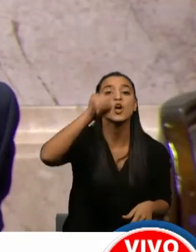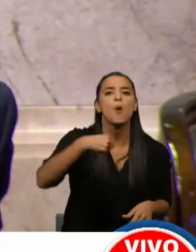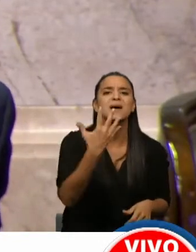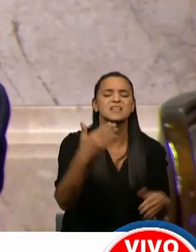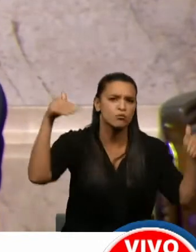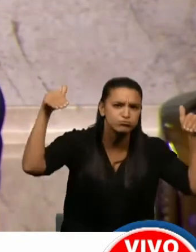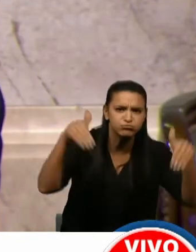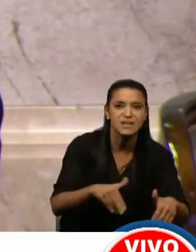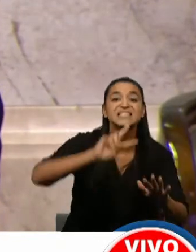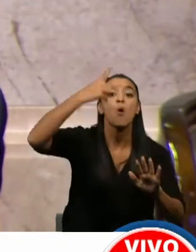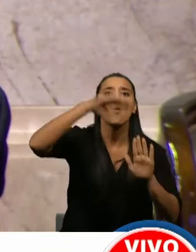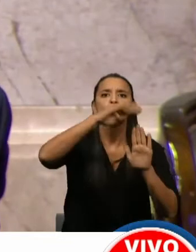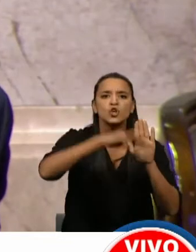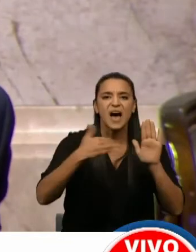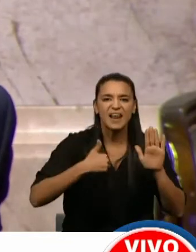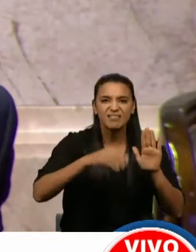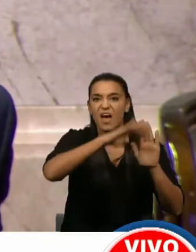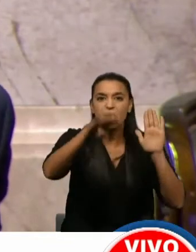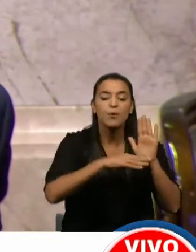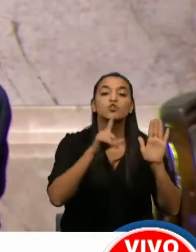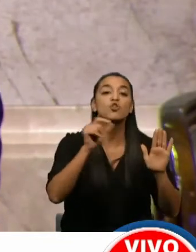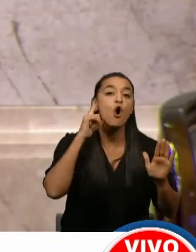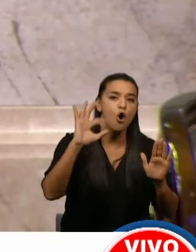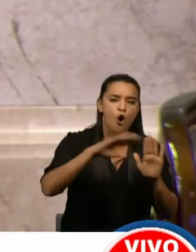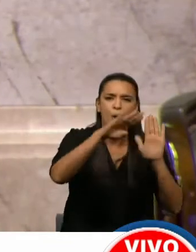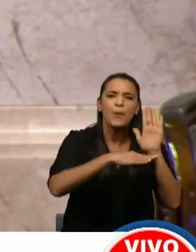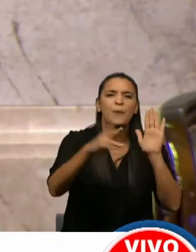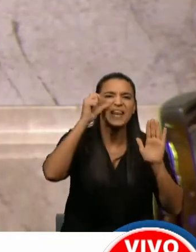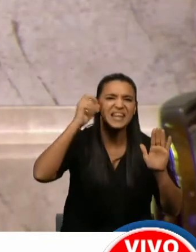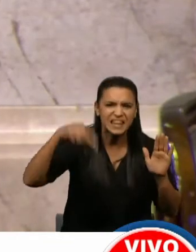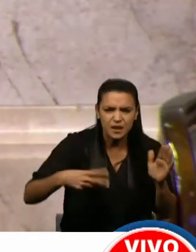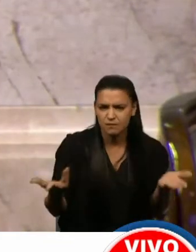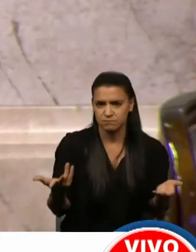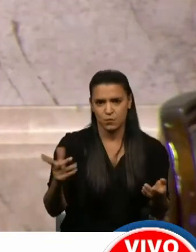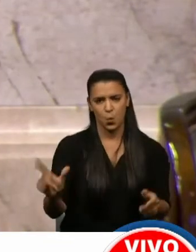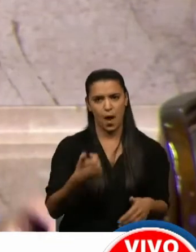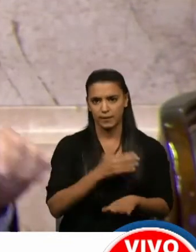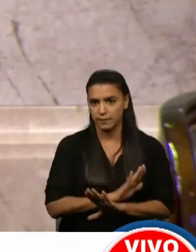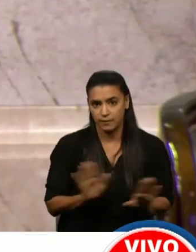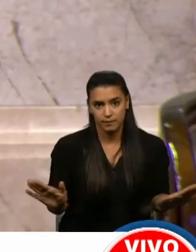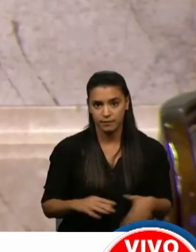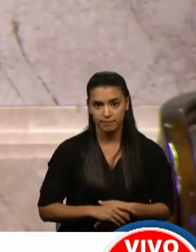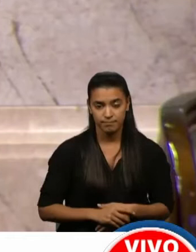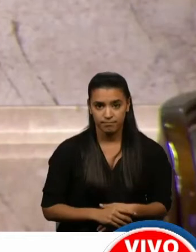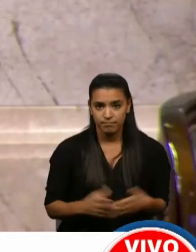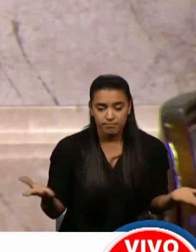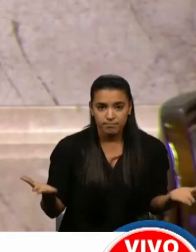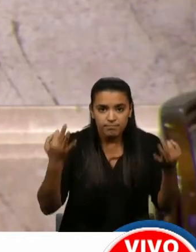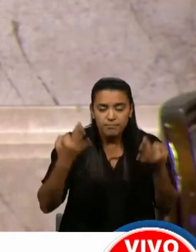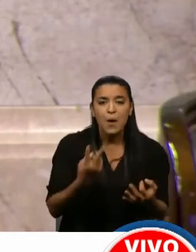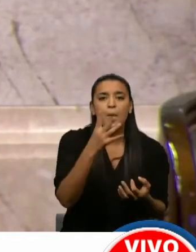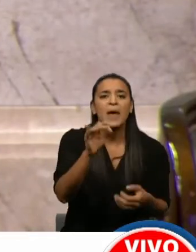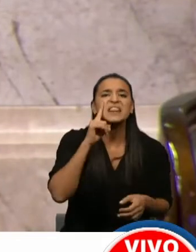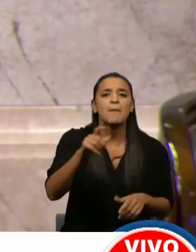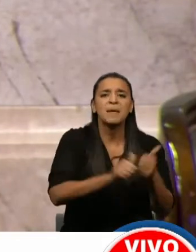15,5 de caída industrial segundos. Después de nosotros, Togo y Benín. Es algo increíble. Se cerraron